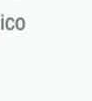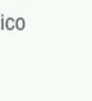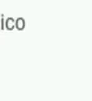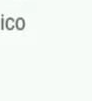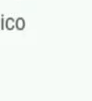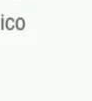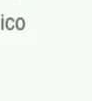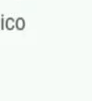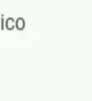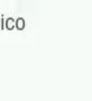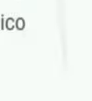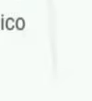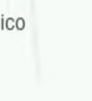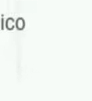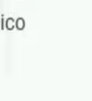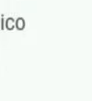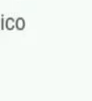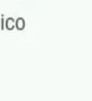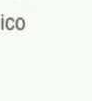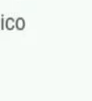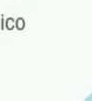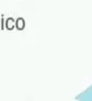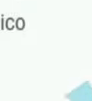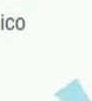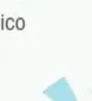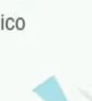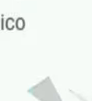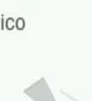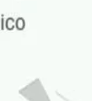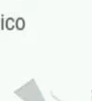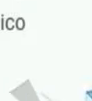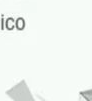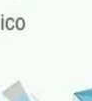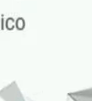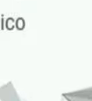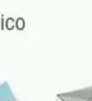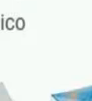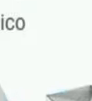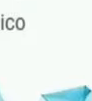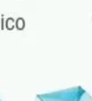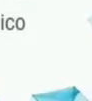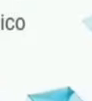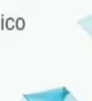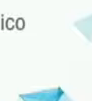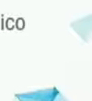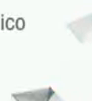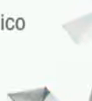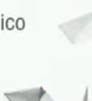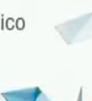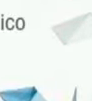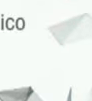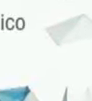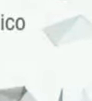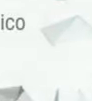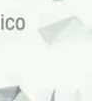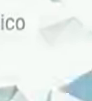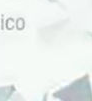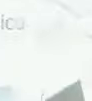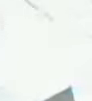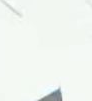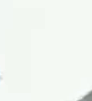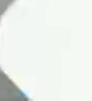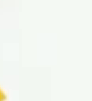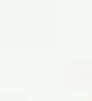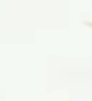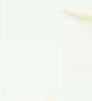El siguiente programa es clasificación I, informativo, apto para todo público.